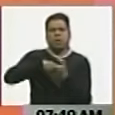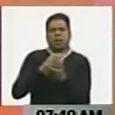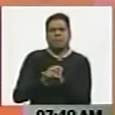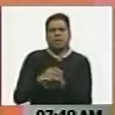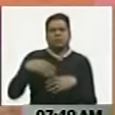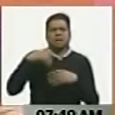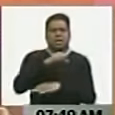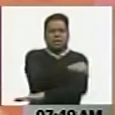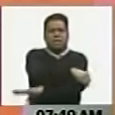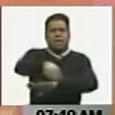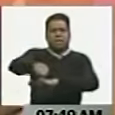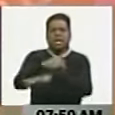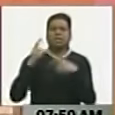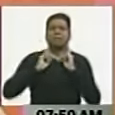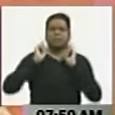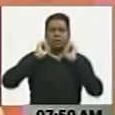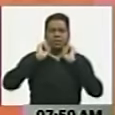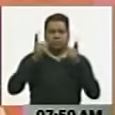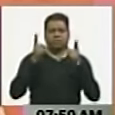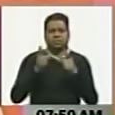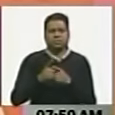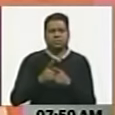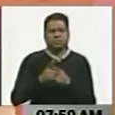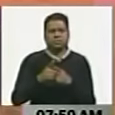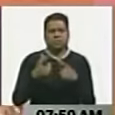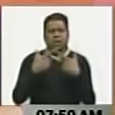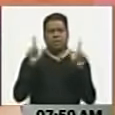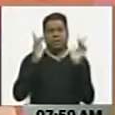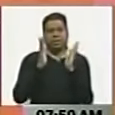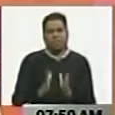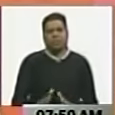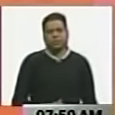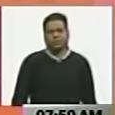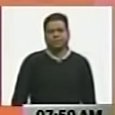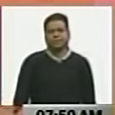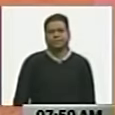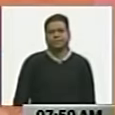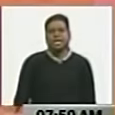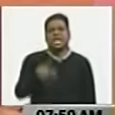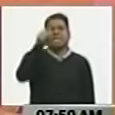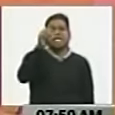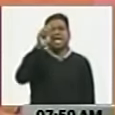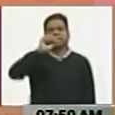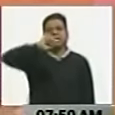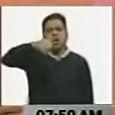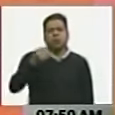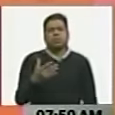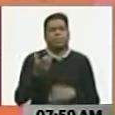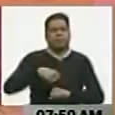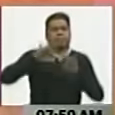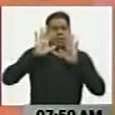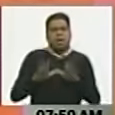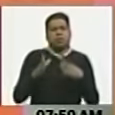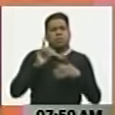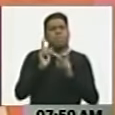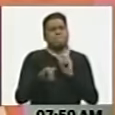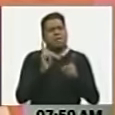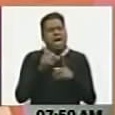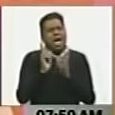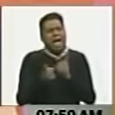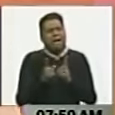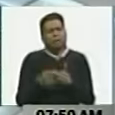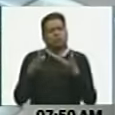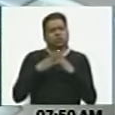dictadura en Plaza Venezuela. ¿Cuál es la posición institucional del CNE ante esta medida del TSJ para frenar un poco esa violencia que quiere desatar